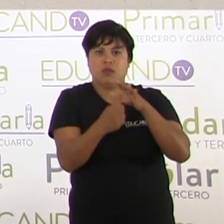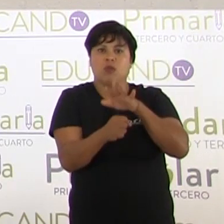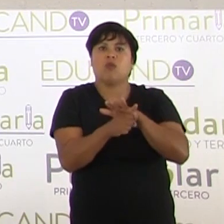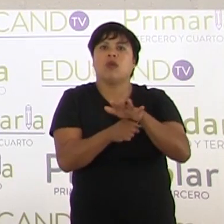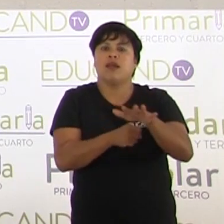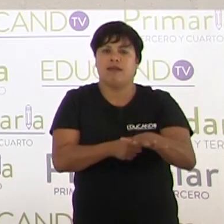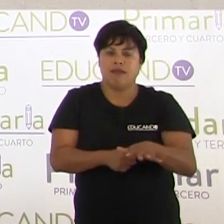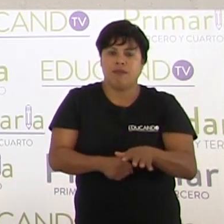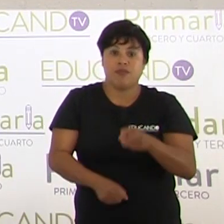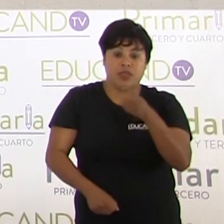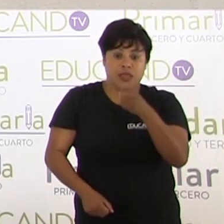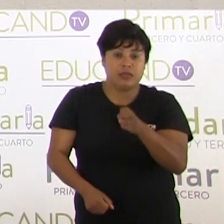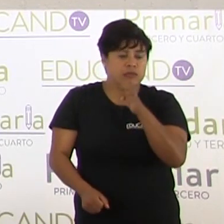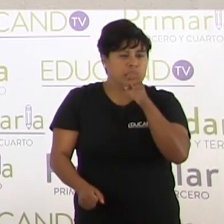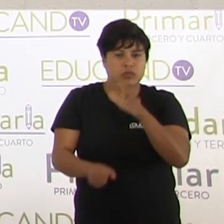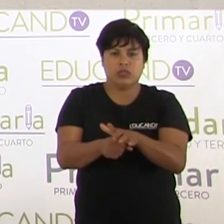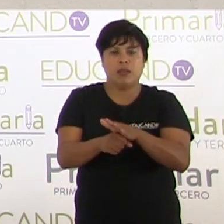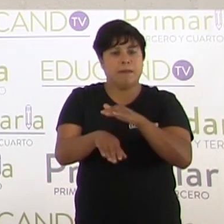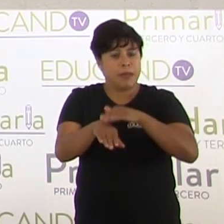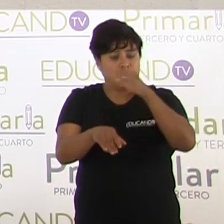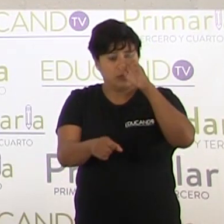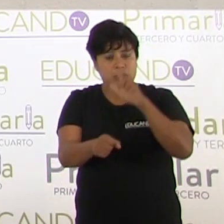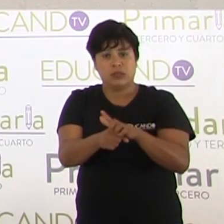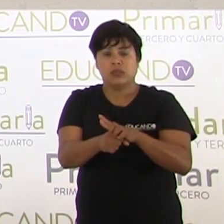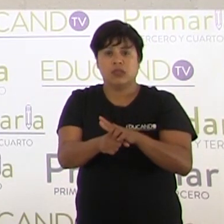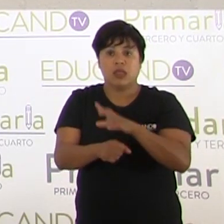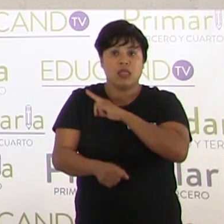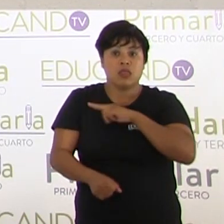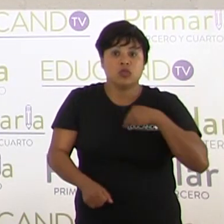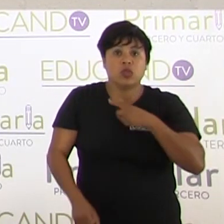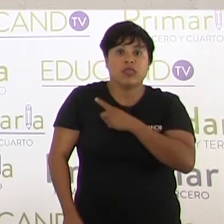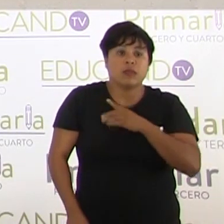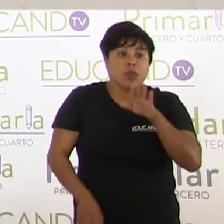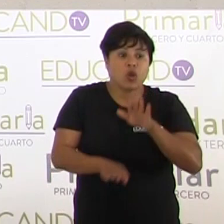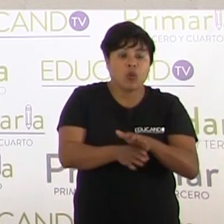manera específica, pues identificar la